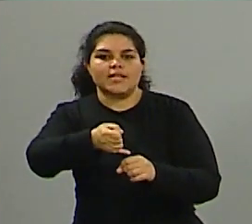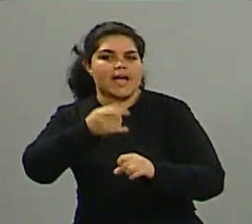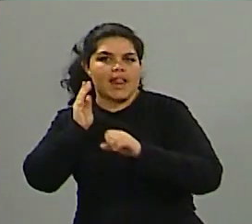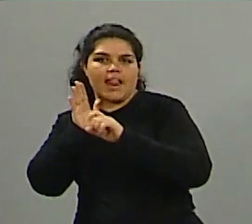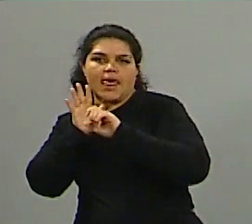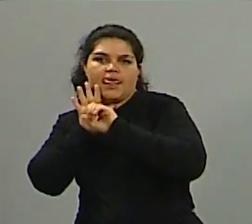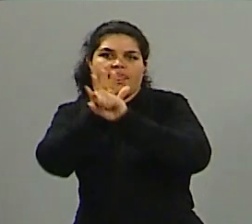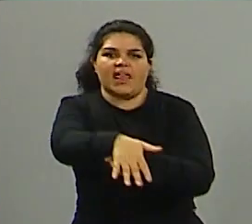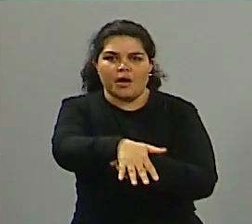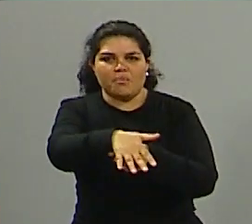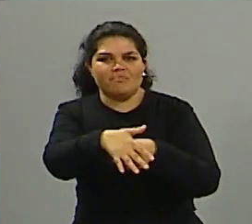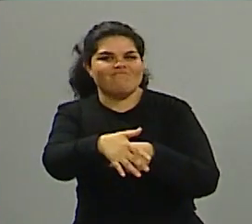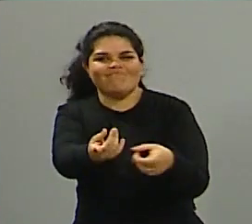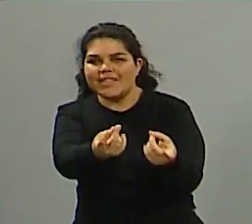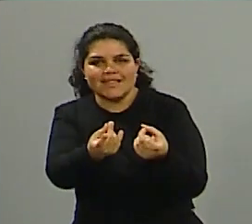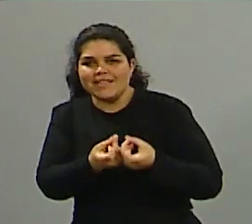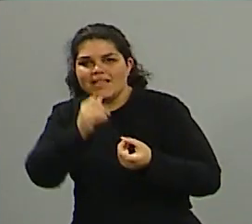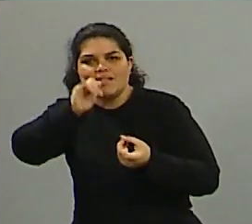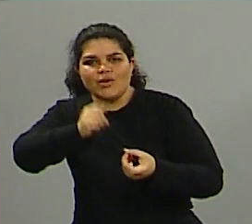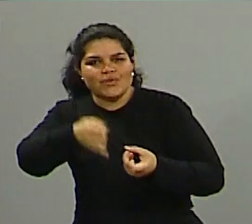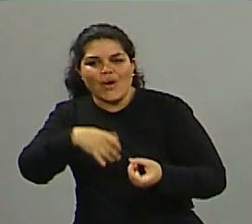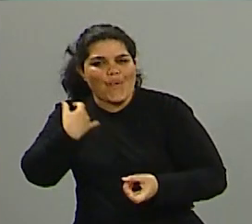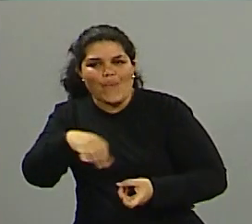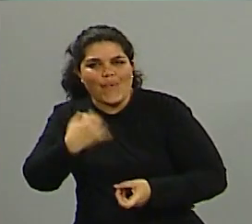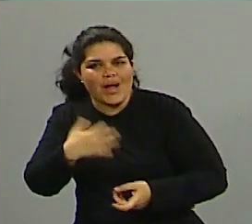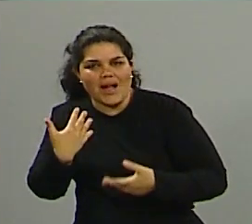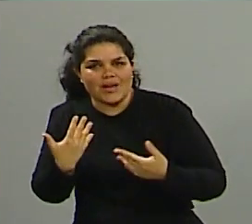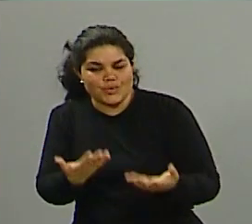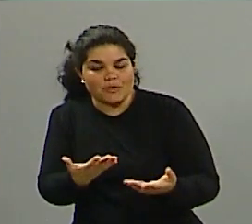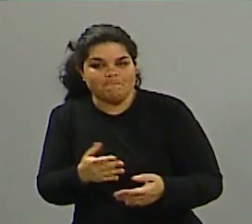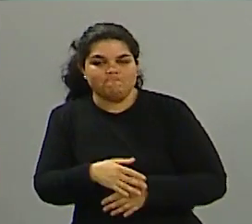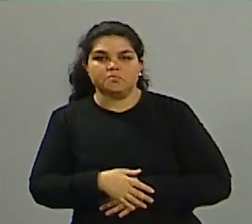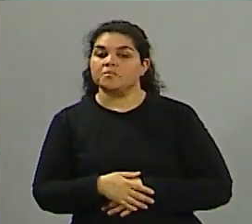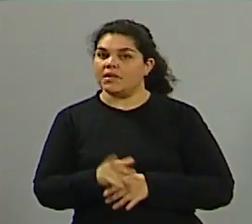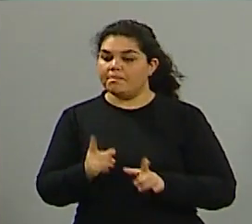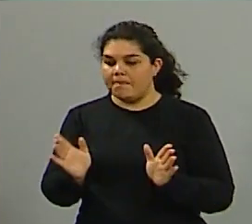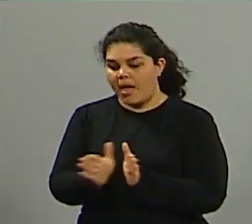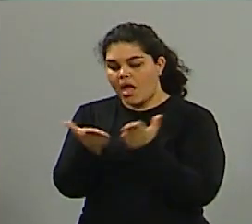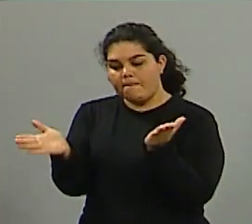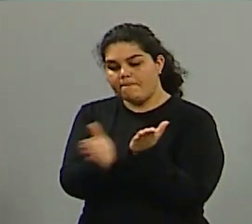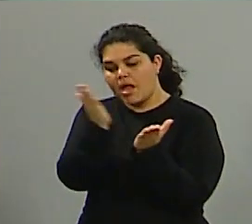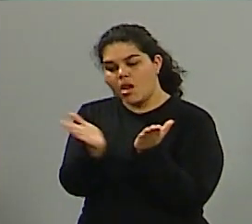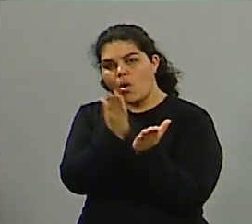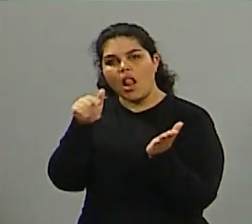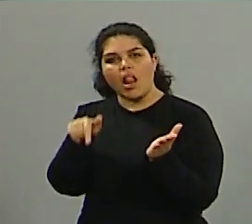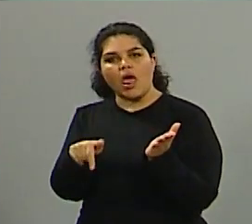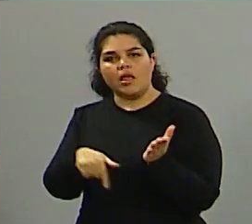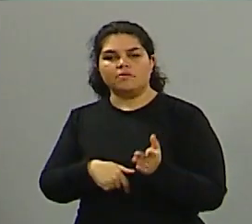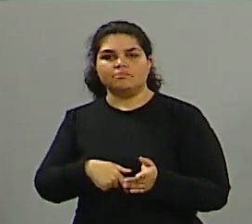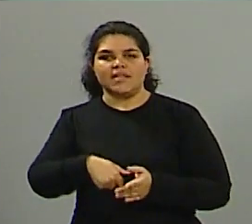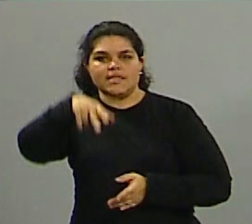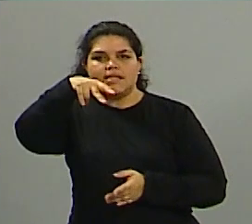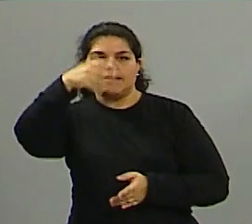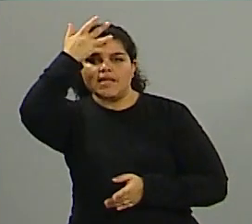nada la va a garantizar, ¿no? Claro. Entonces, por eso siempre muchas veces en los manuales de historia siempre decimos San Martín liberó Argentina, Chile y